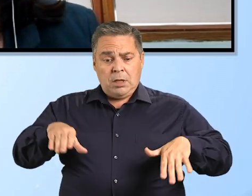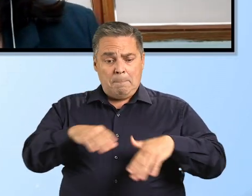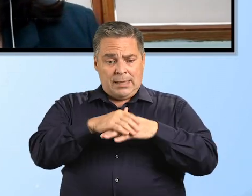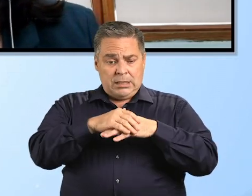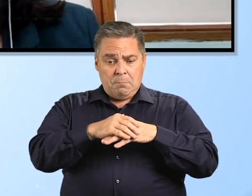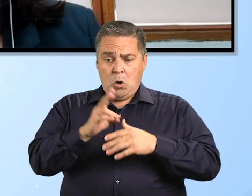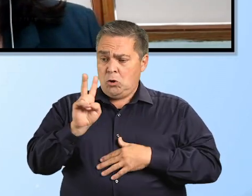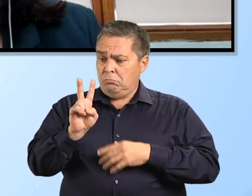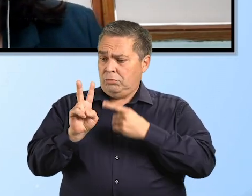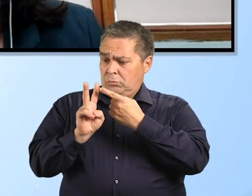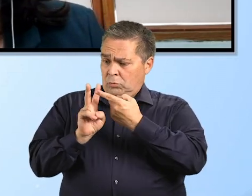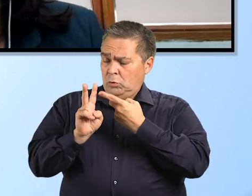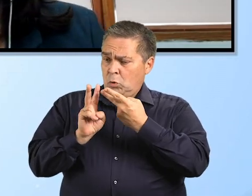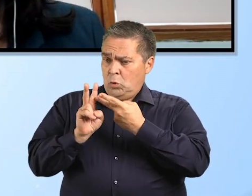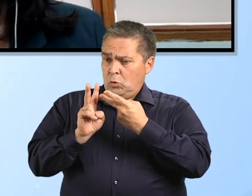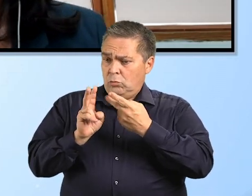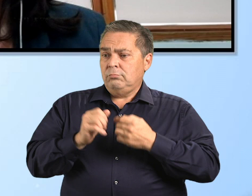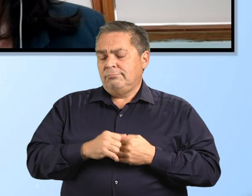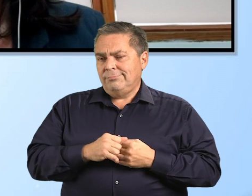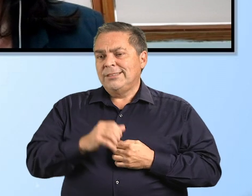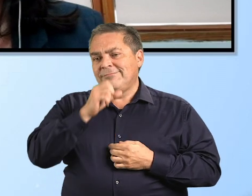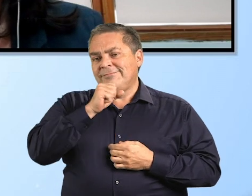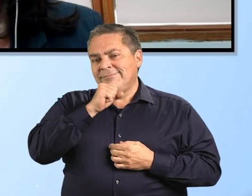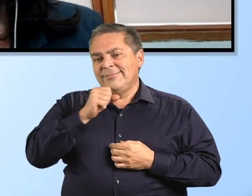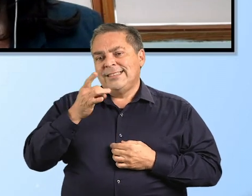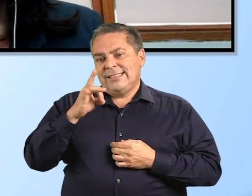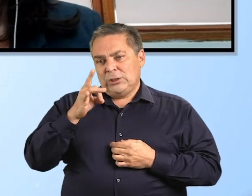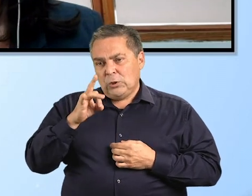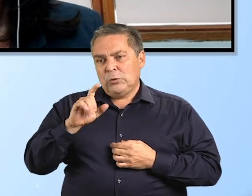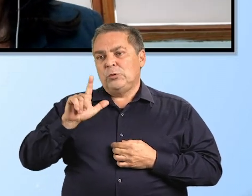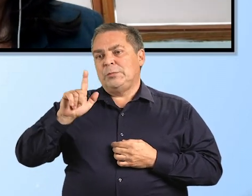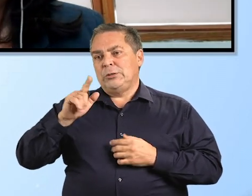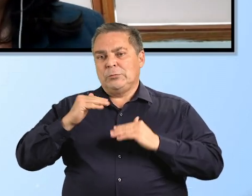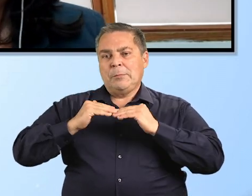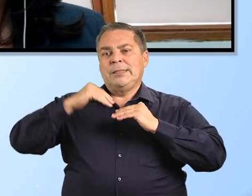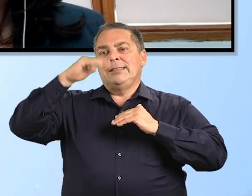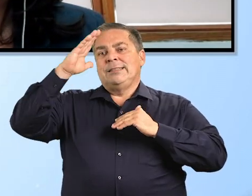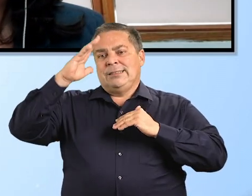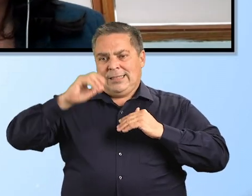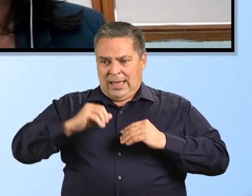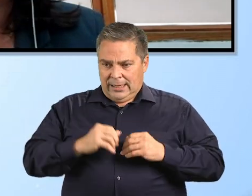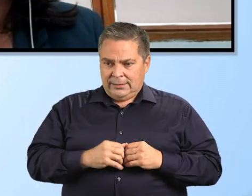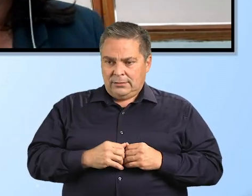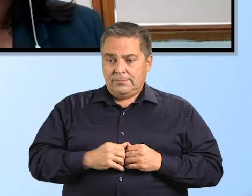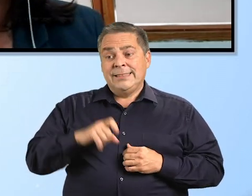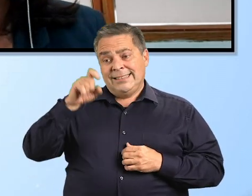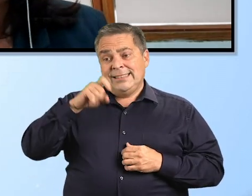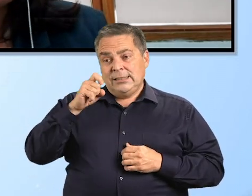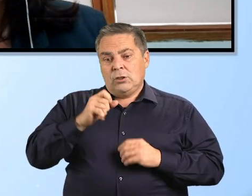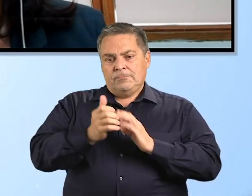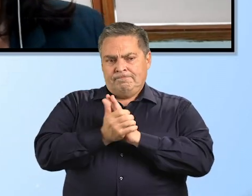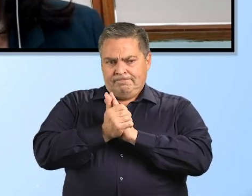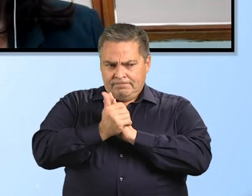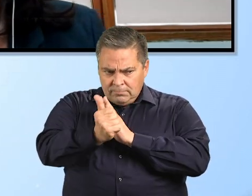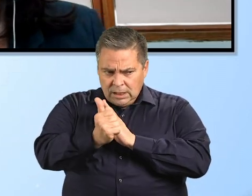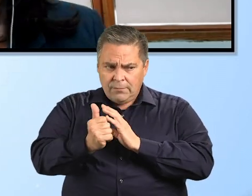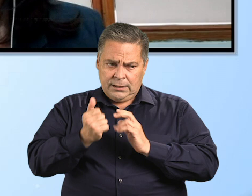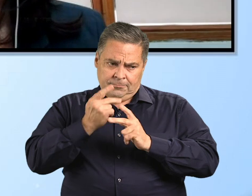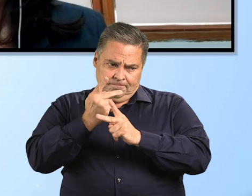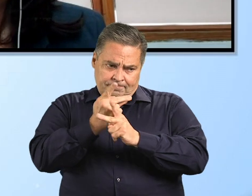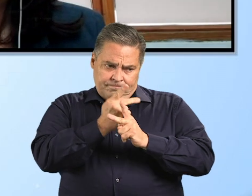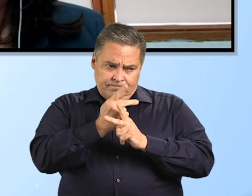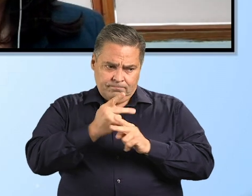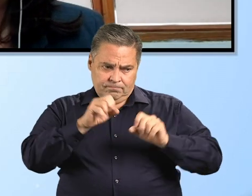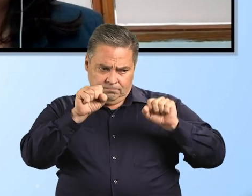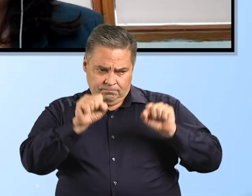otro 18 años. Quiero también destacar que debe tener capacidad jurídica para adoptar y tanto los matrimonios como las